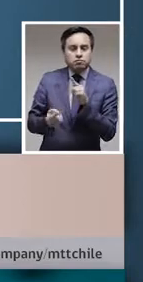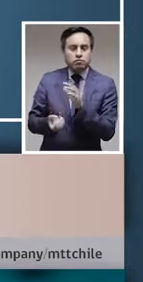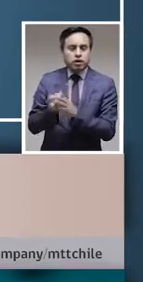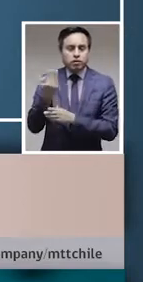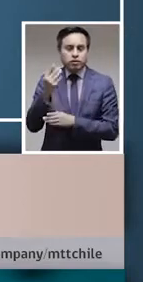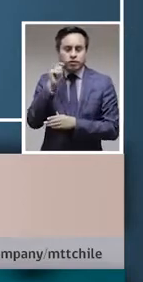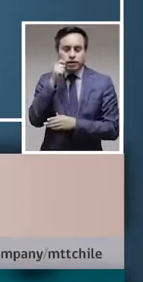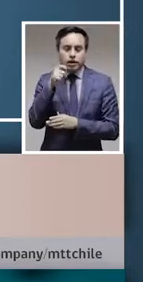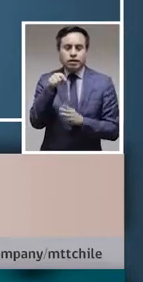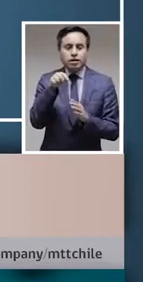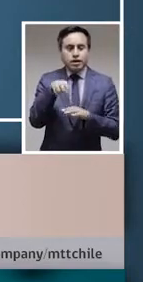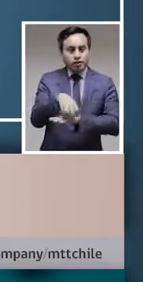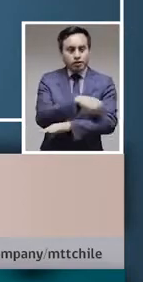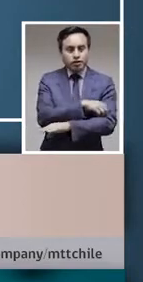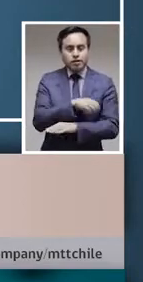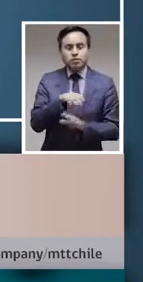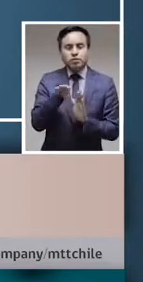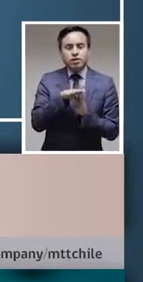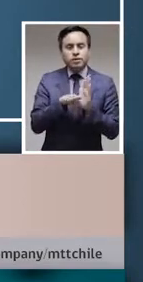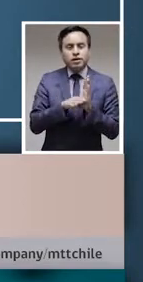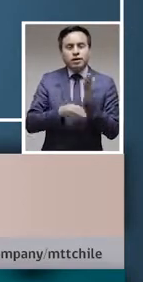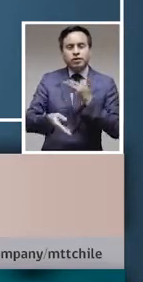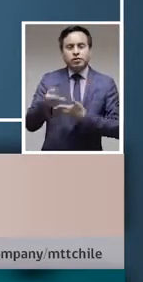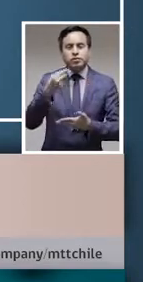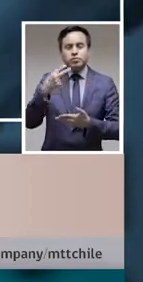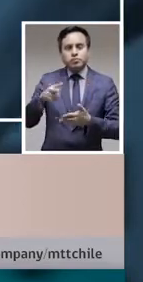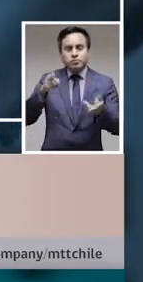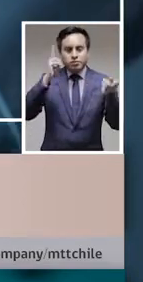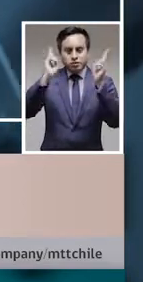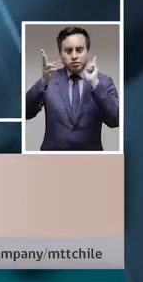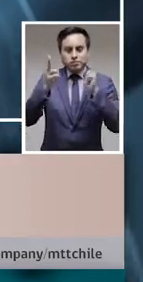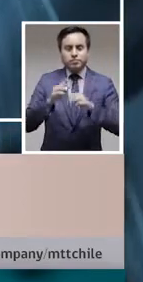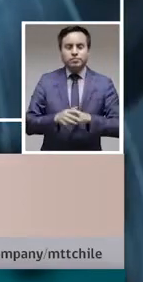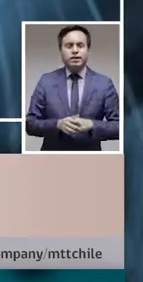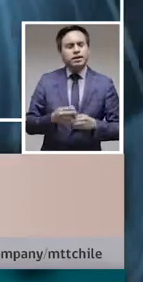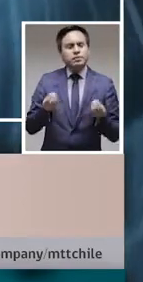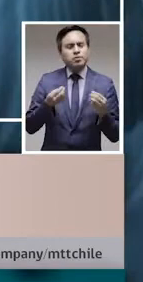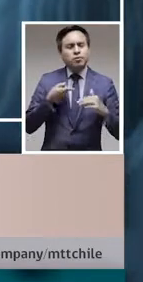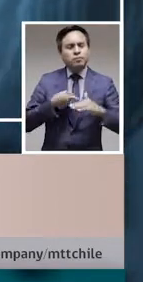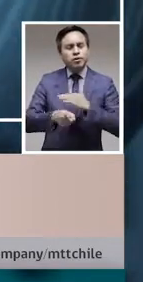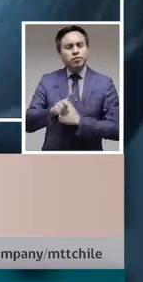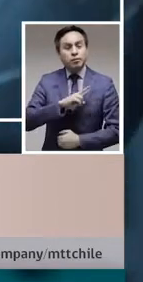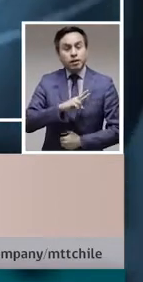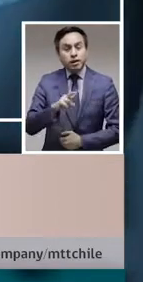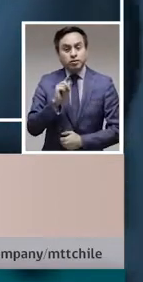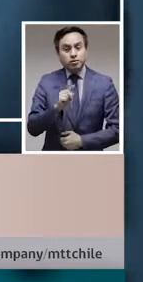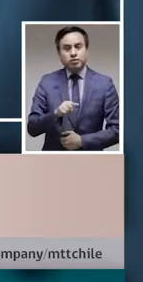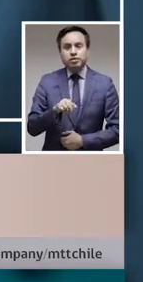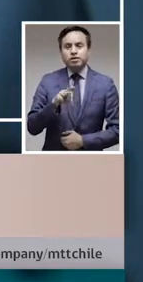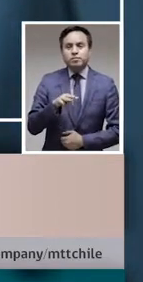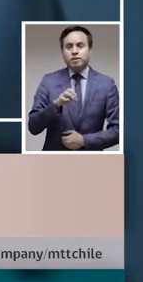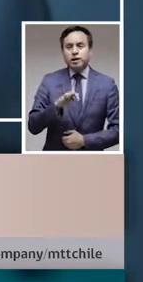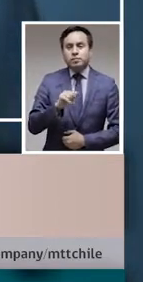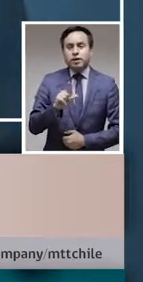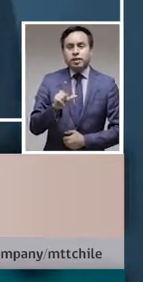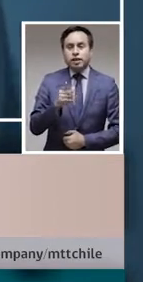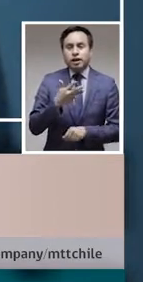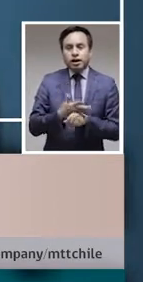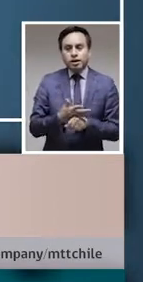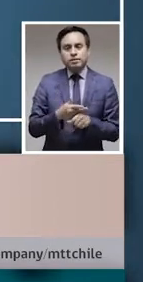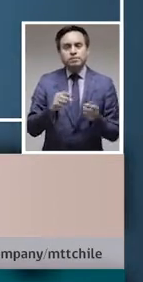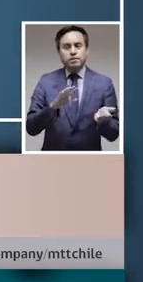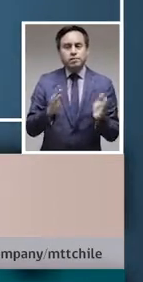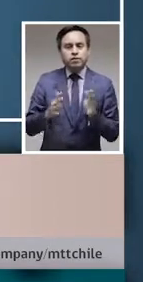regiones a través del programa Renueva tu Micro. En el metro de Valparaíso, en Merval, se